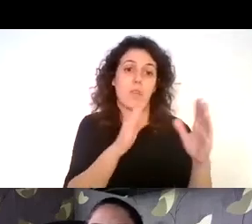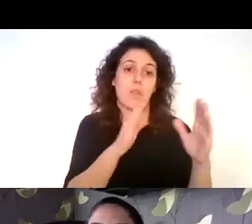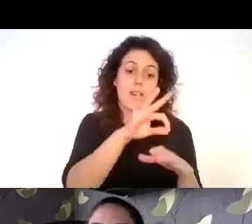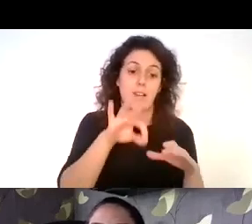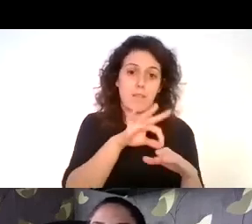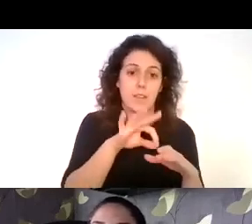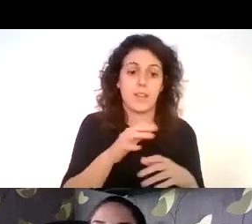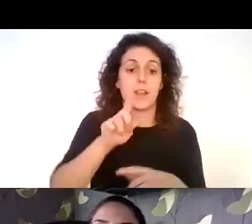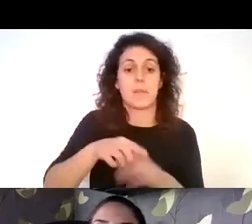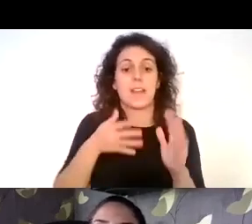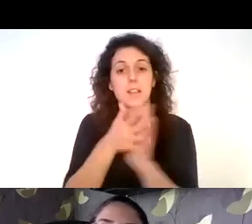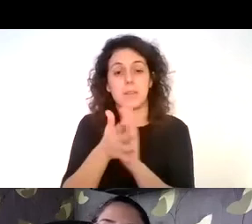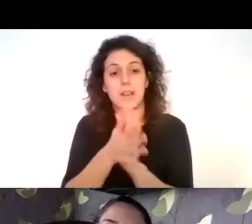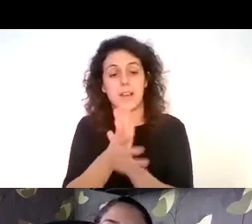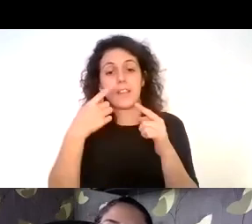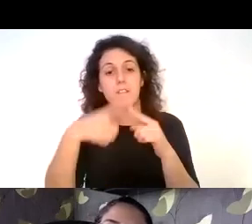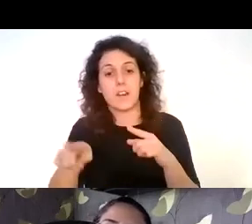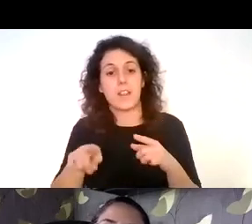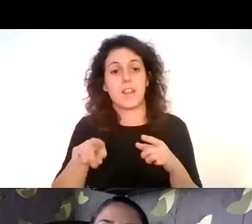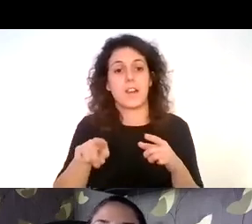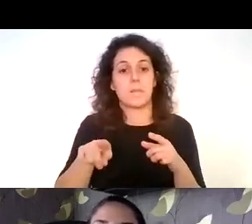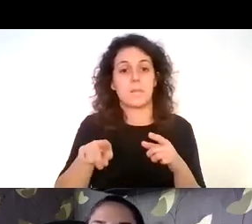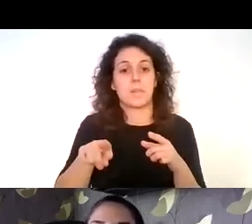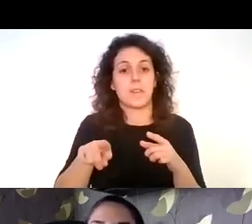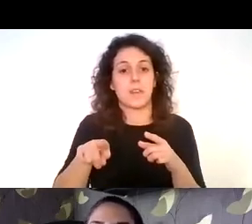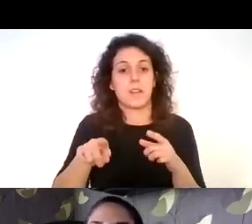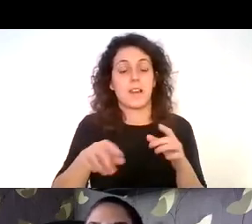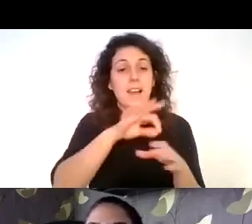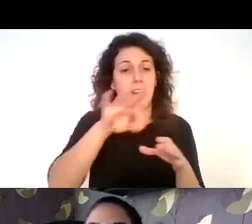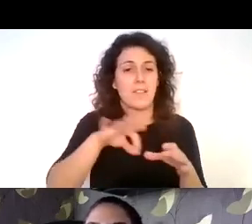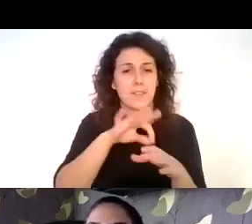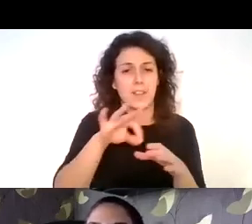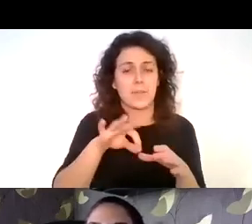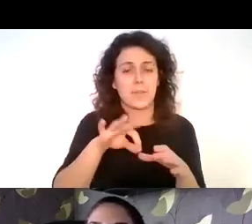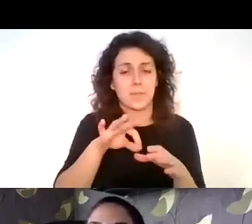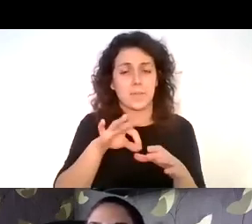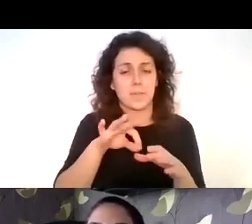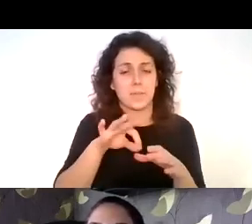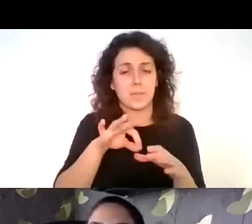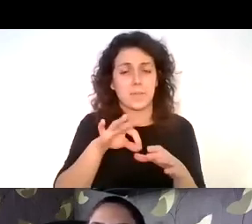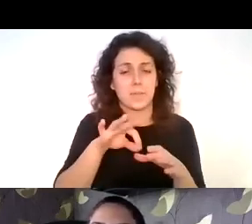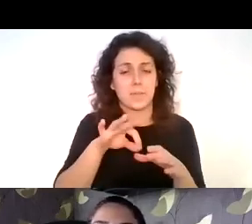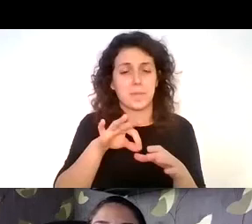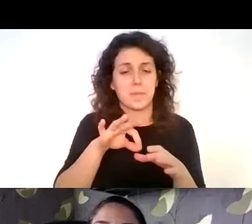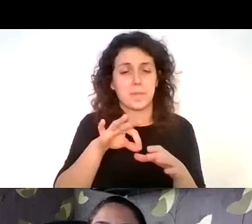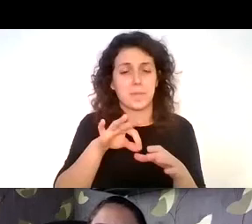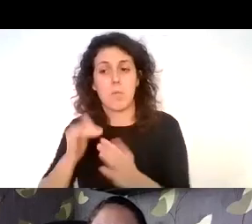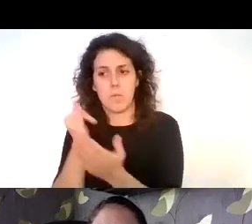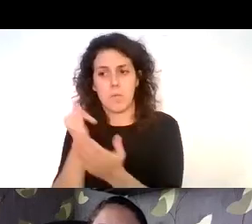También explican las diferencias entre cada uno de los procesos de tueste y al terminar realizan una cata de café recién